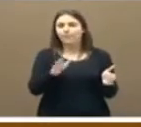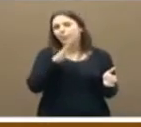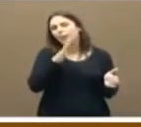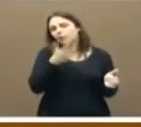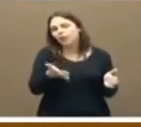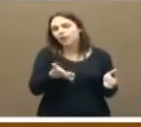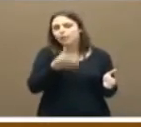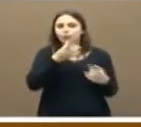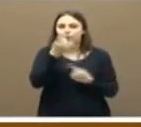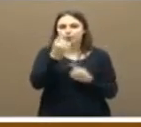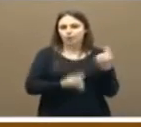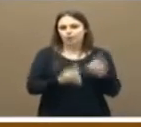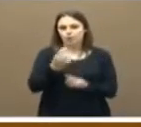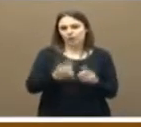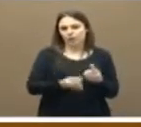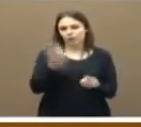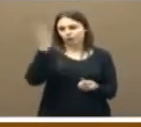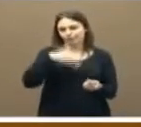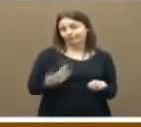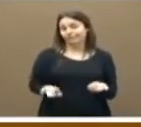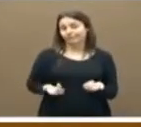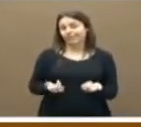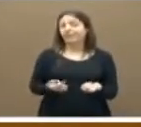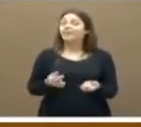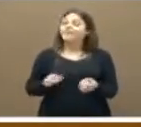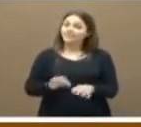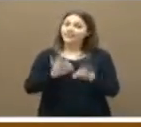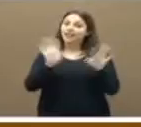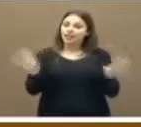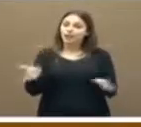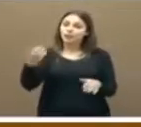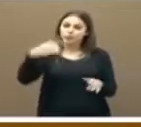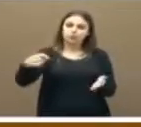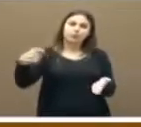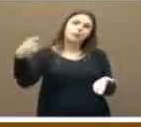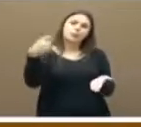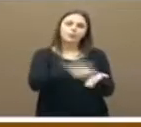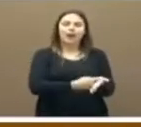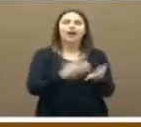de presupuesto y que, por supuesto, tendrán que pagarse